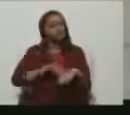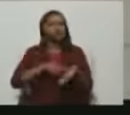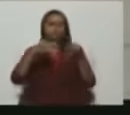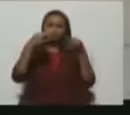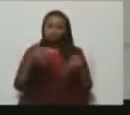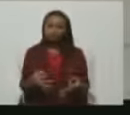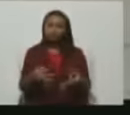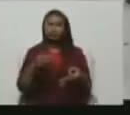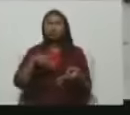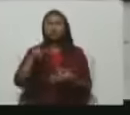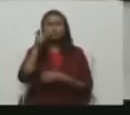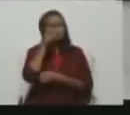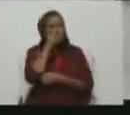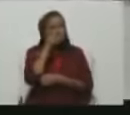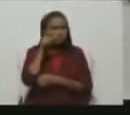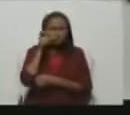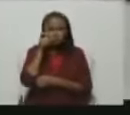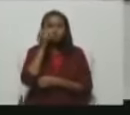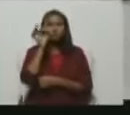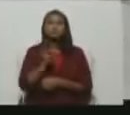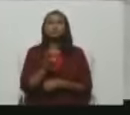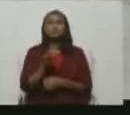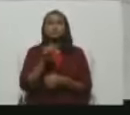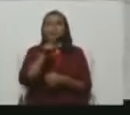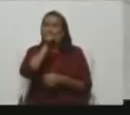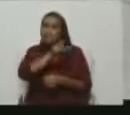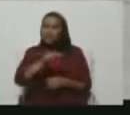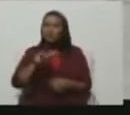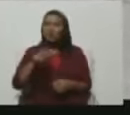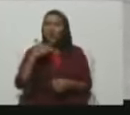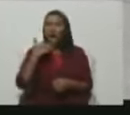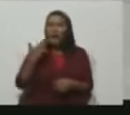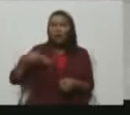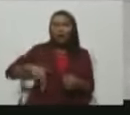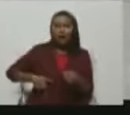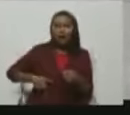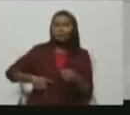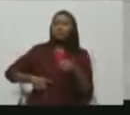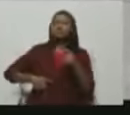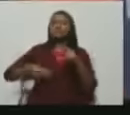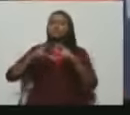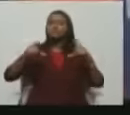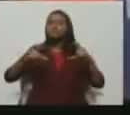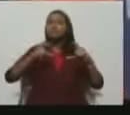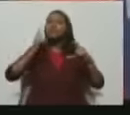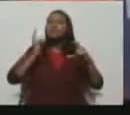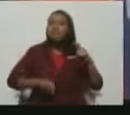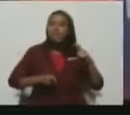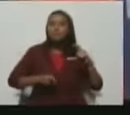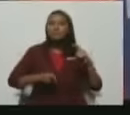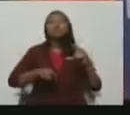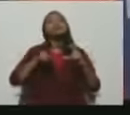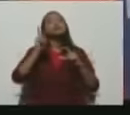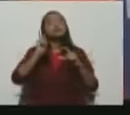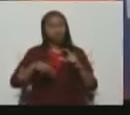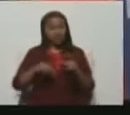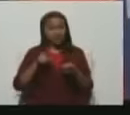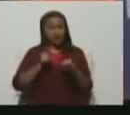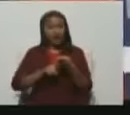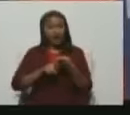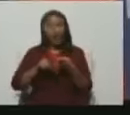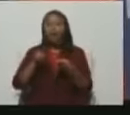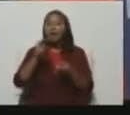de personas, suspensión del porte de armas y armas de fuego, prohibición del expendio y distribución de